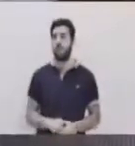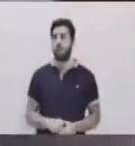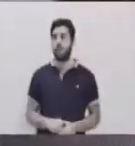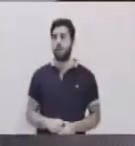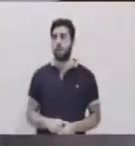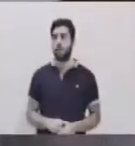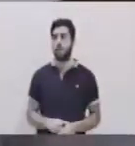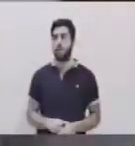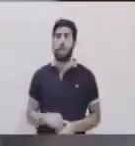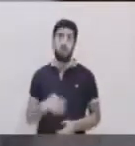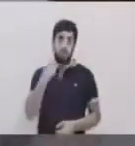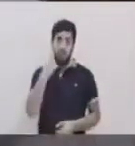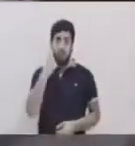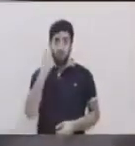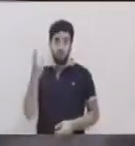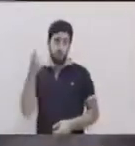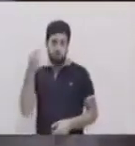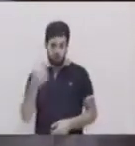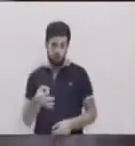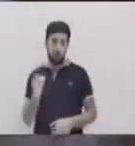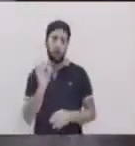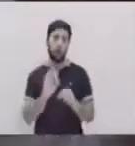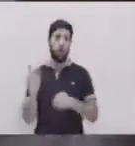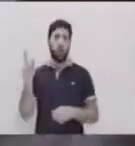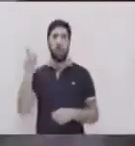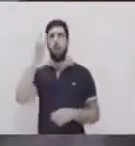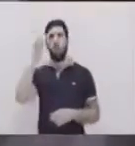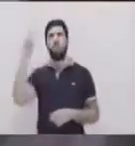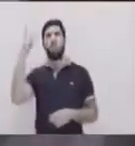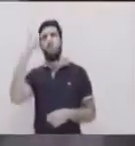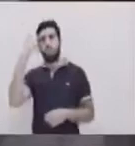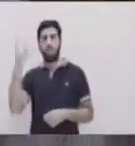vamos a obtener estas formas. Muy bien.